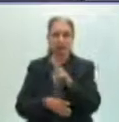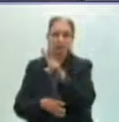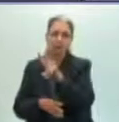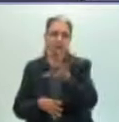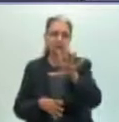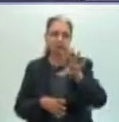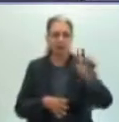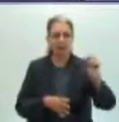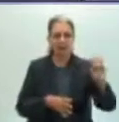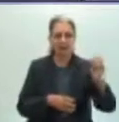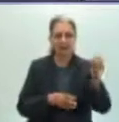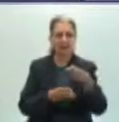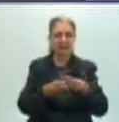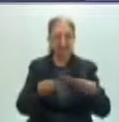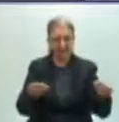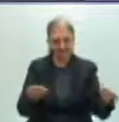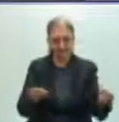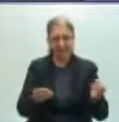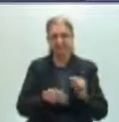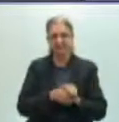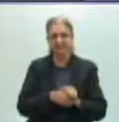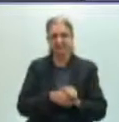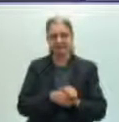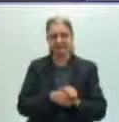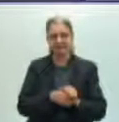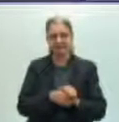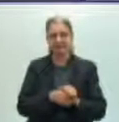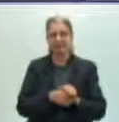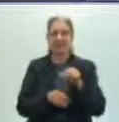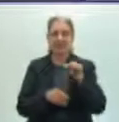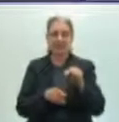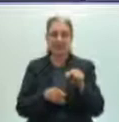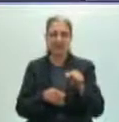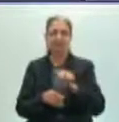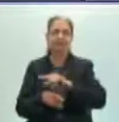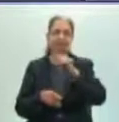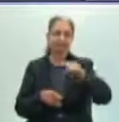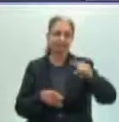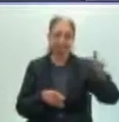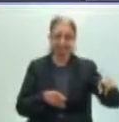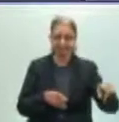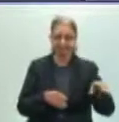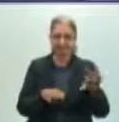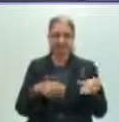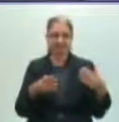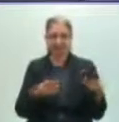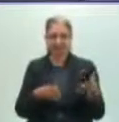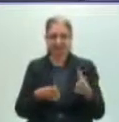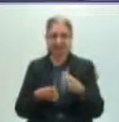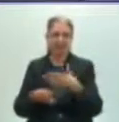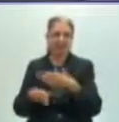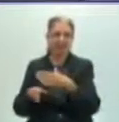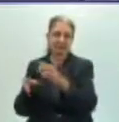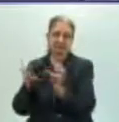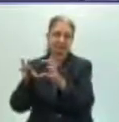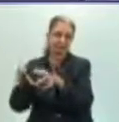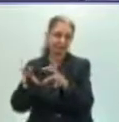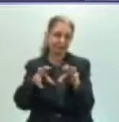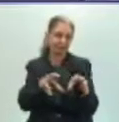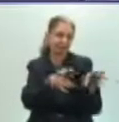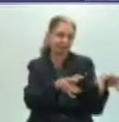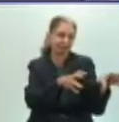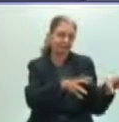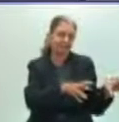hectáreas de tierra. En la gráfica se ha representado la distribución de las tierras sembradas con los cultivos de